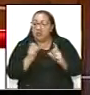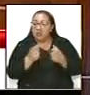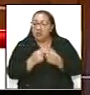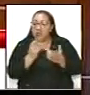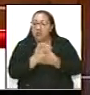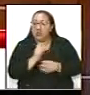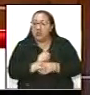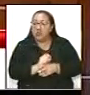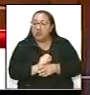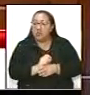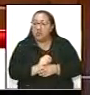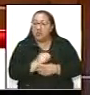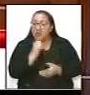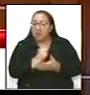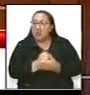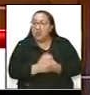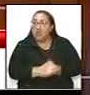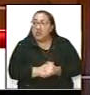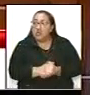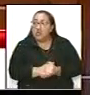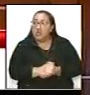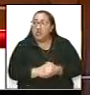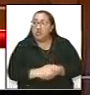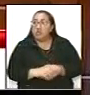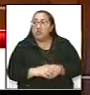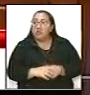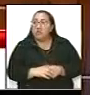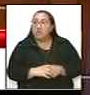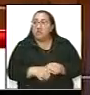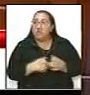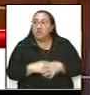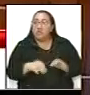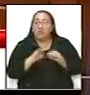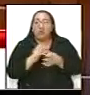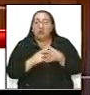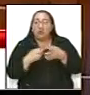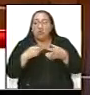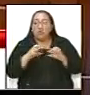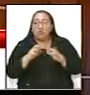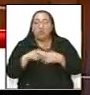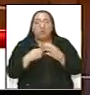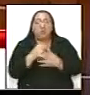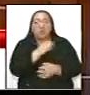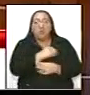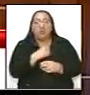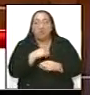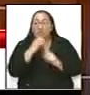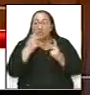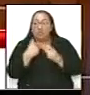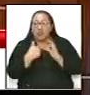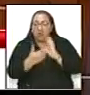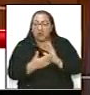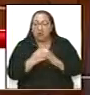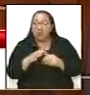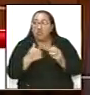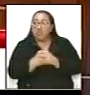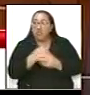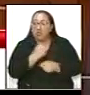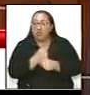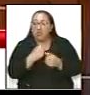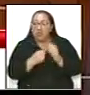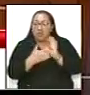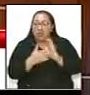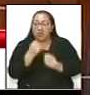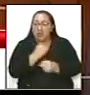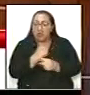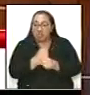de Educación de aprobar igual otro proyecto de ley, ¿no es cierto?, que permite al Ministerio de Cultura identificar los criterios para la